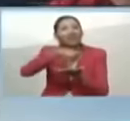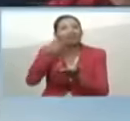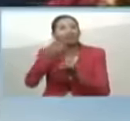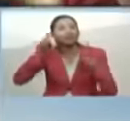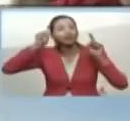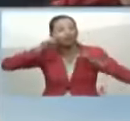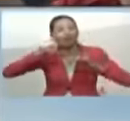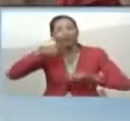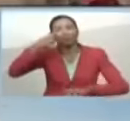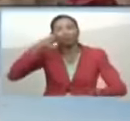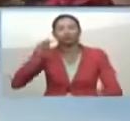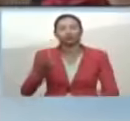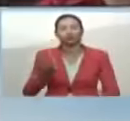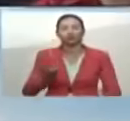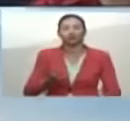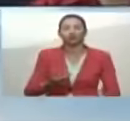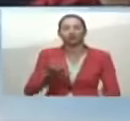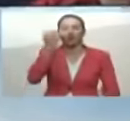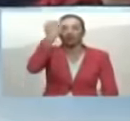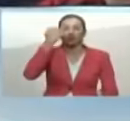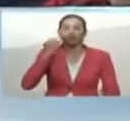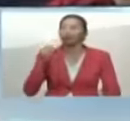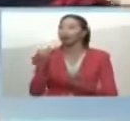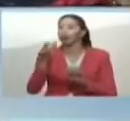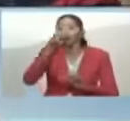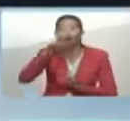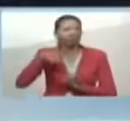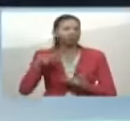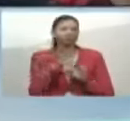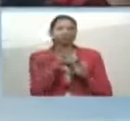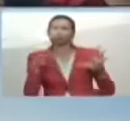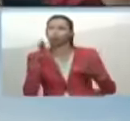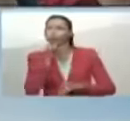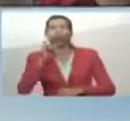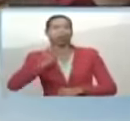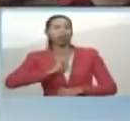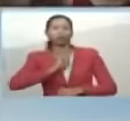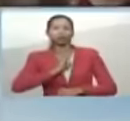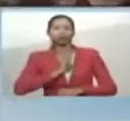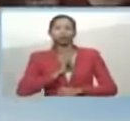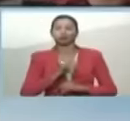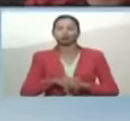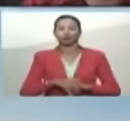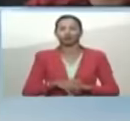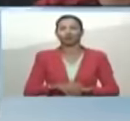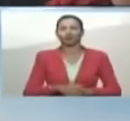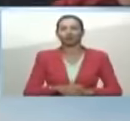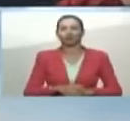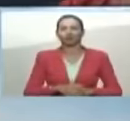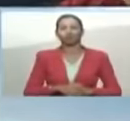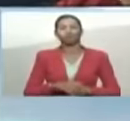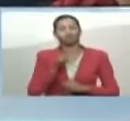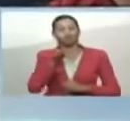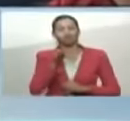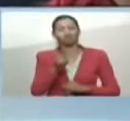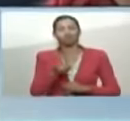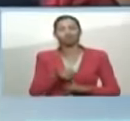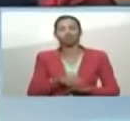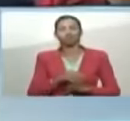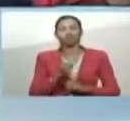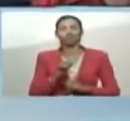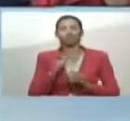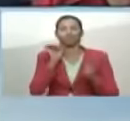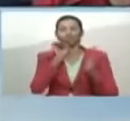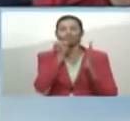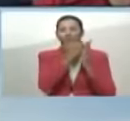ideológica que se desvinculan de la clase social en la que están y se creen una clase que nunca van a llegar a ser. Entonces, bueno, eso es uno de los puntos a